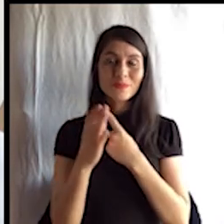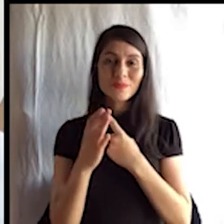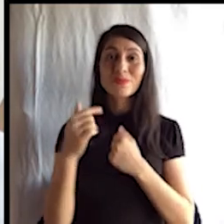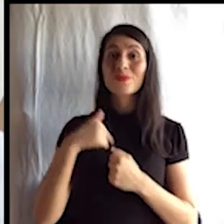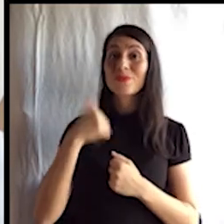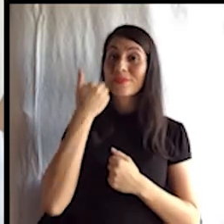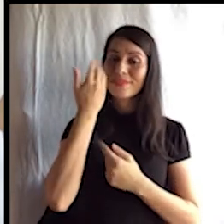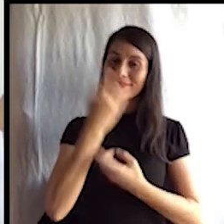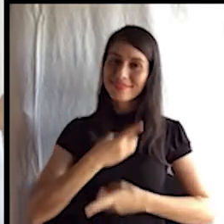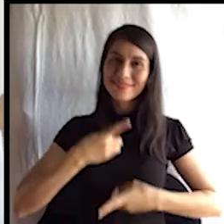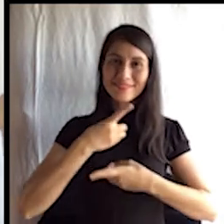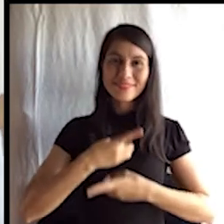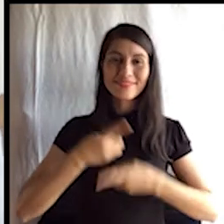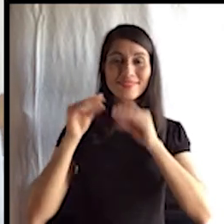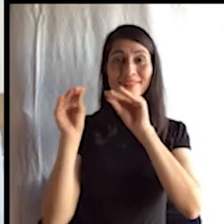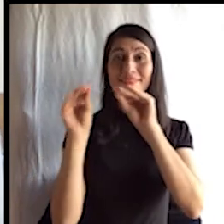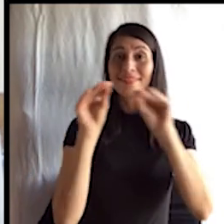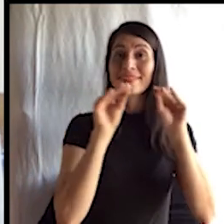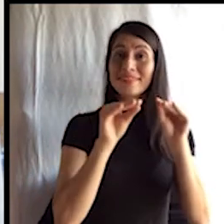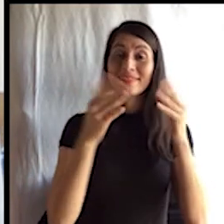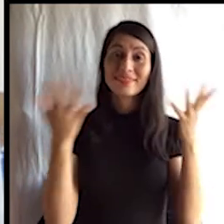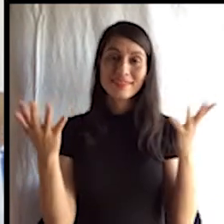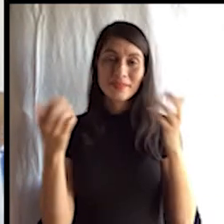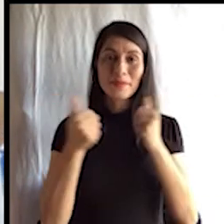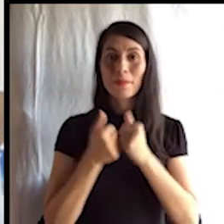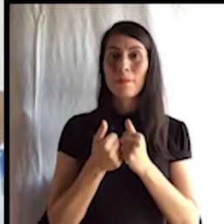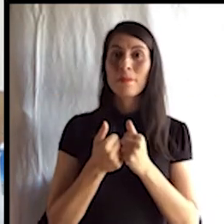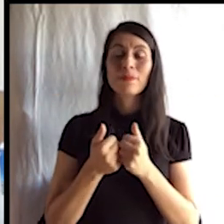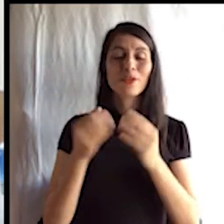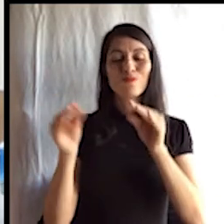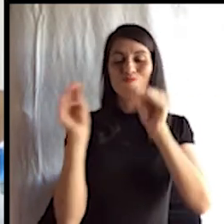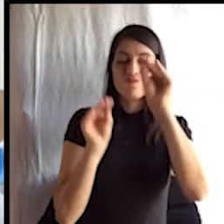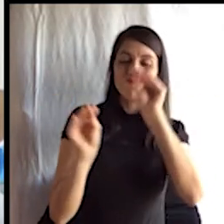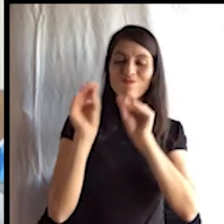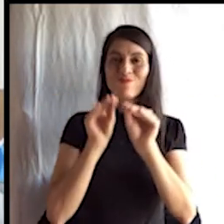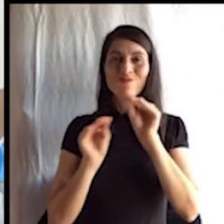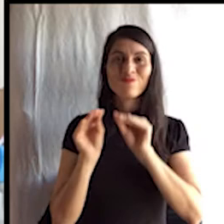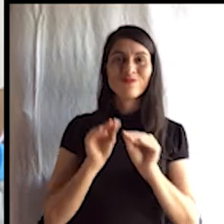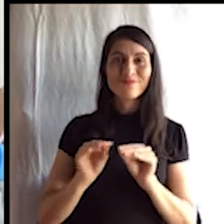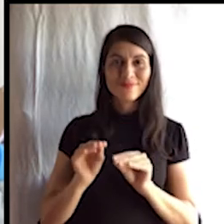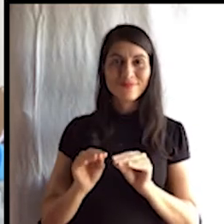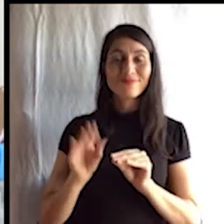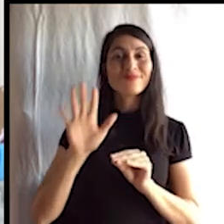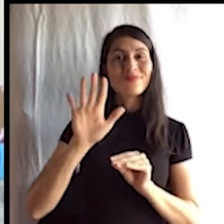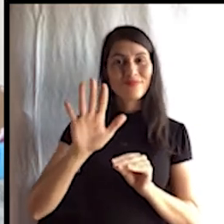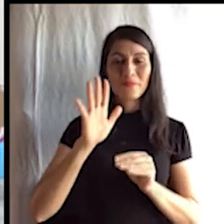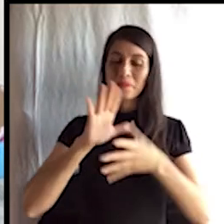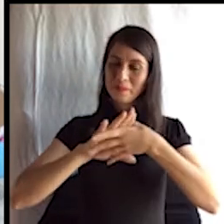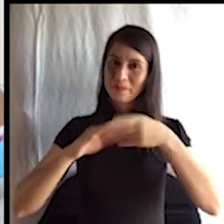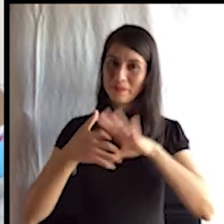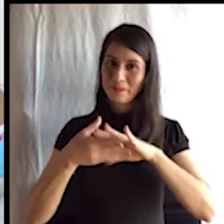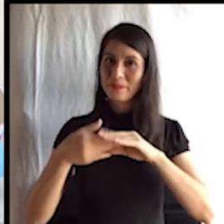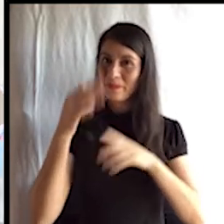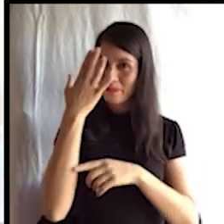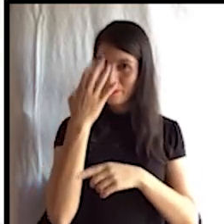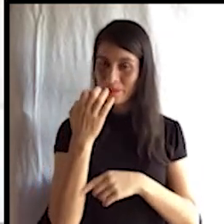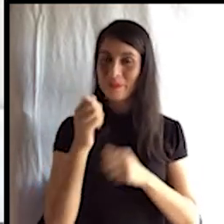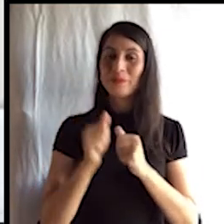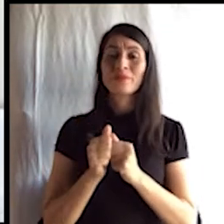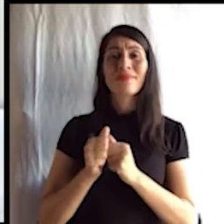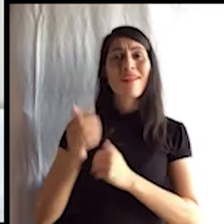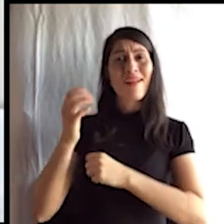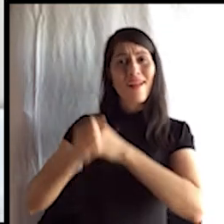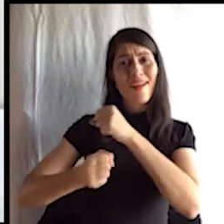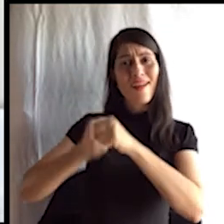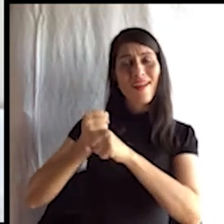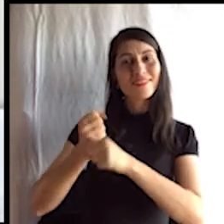de reciclar. Como habrán notado, la actividad se llama Haciendo Esculturas con Judith Scott y te voy a contar por qué. Desde